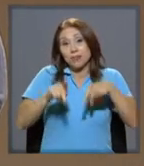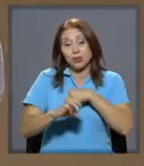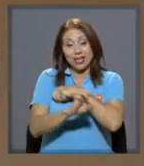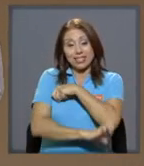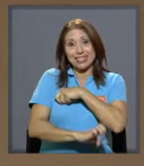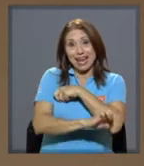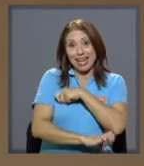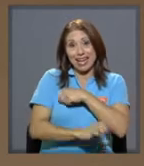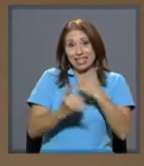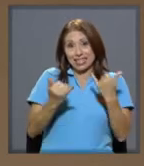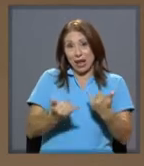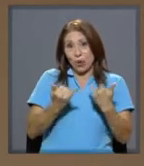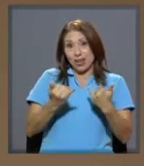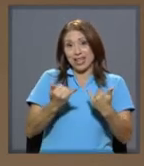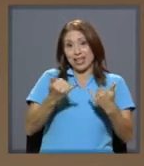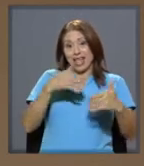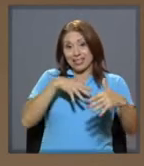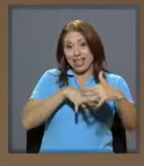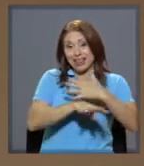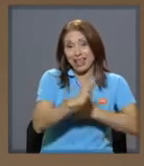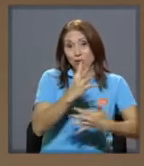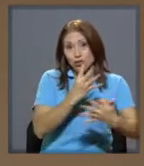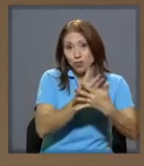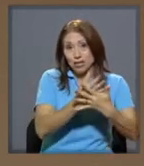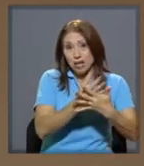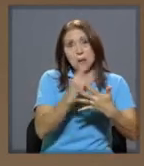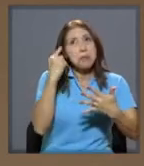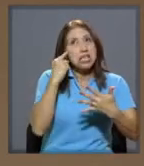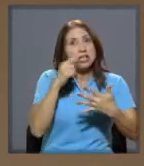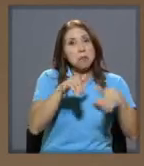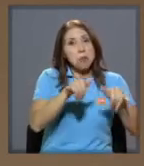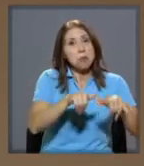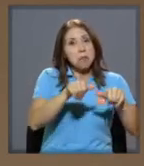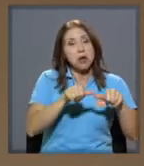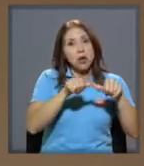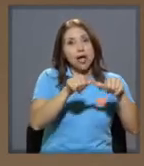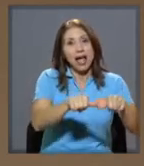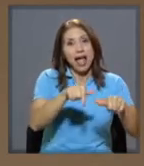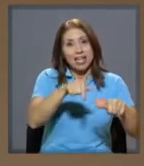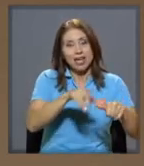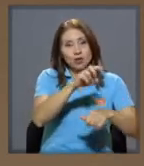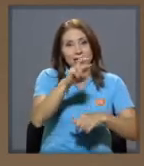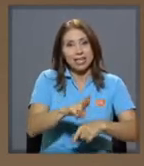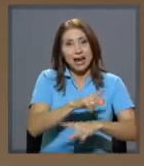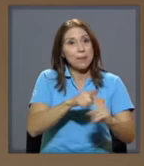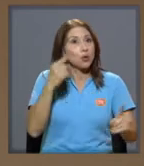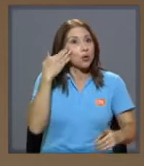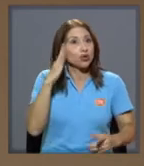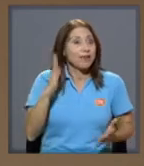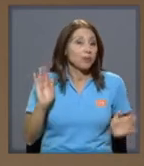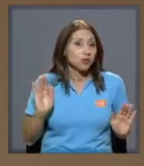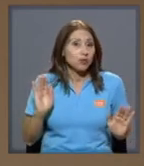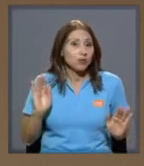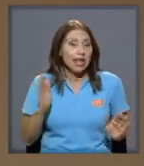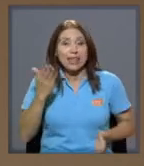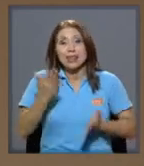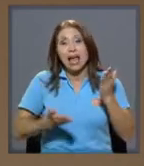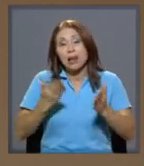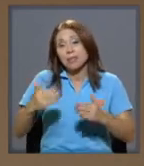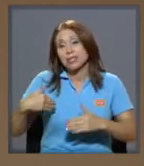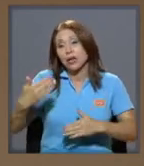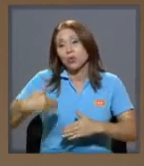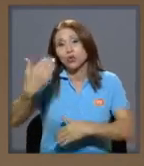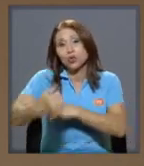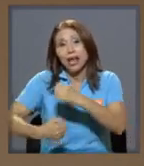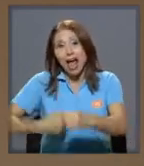reclusión piensen quedarse aquí en Costa Rica, pero no lo sabemos. No lo sabemos. Puede ser que dentro de algunos años... Posiblemente